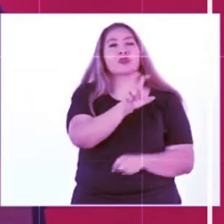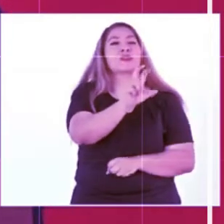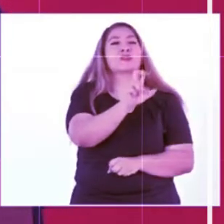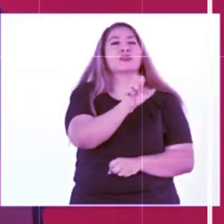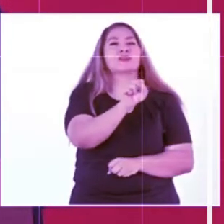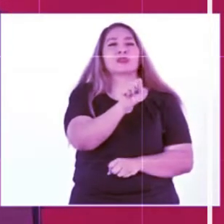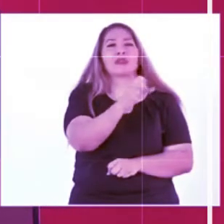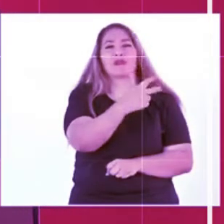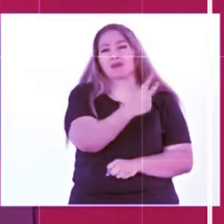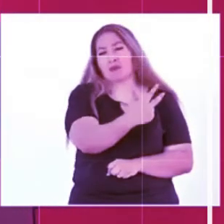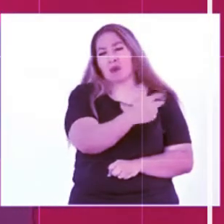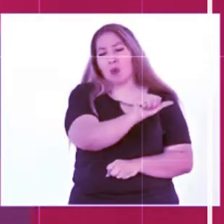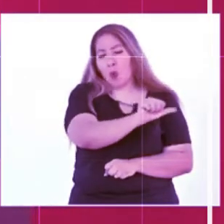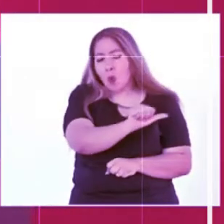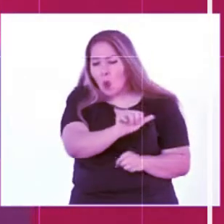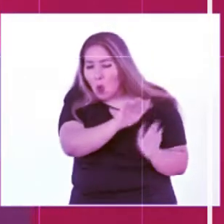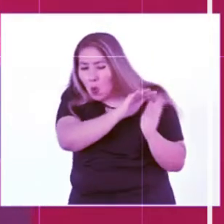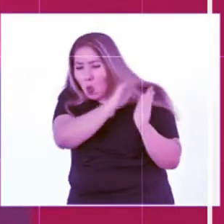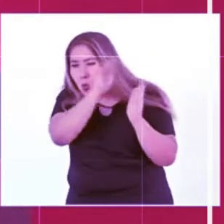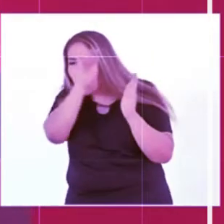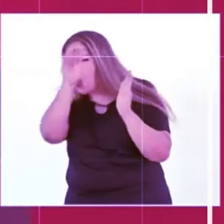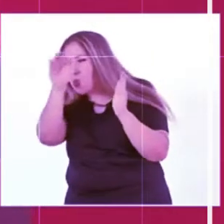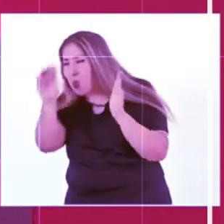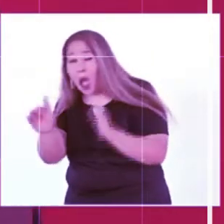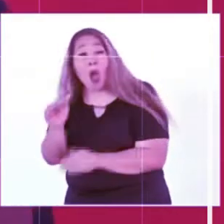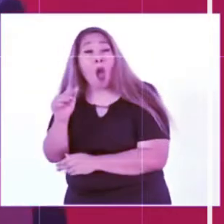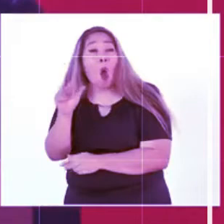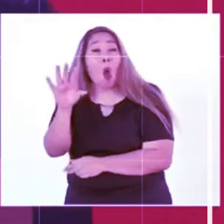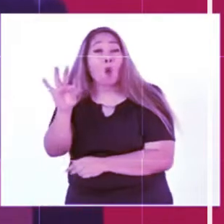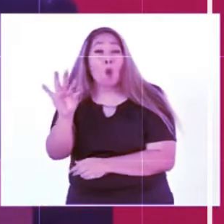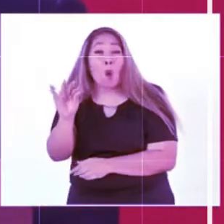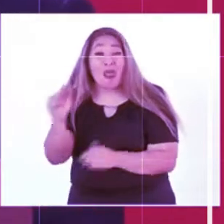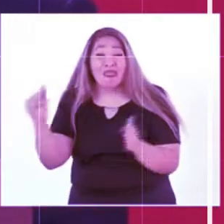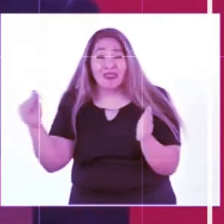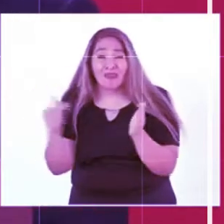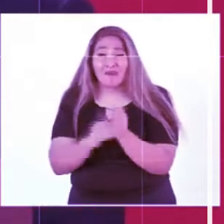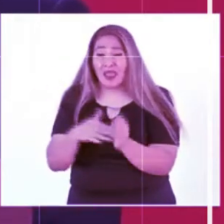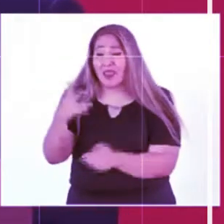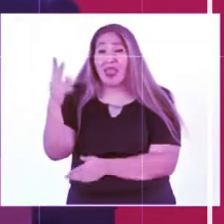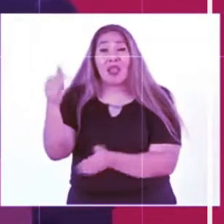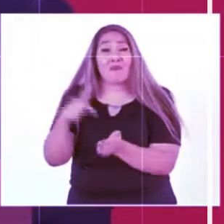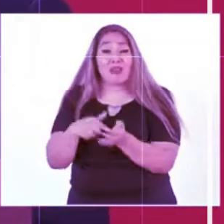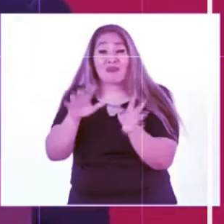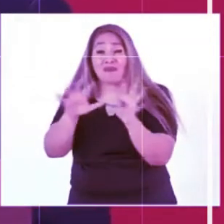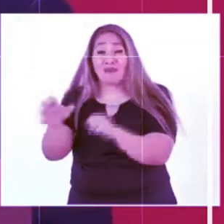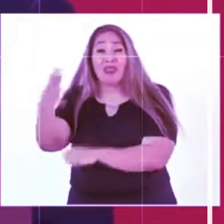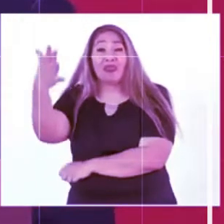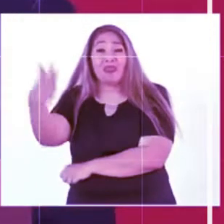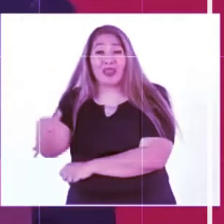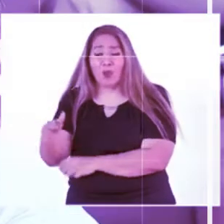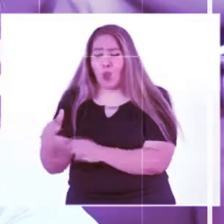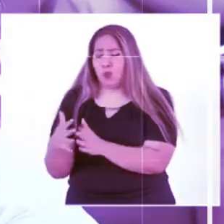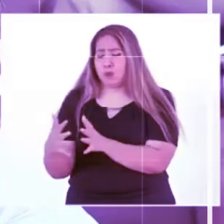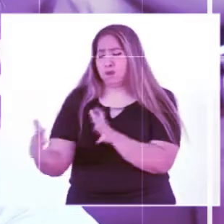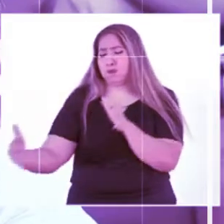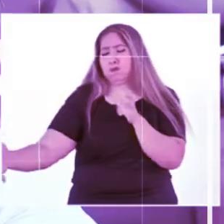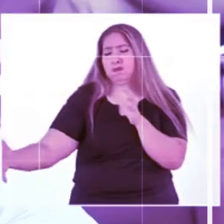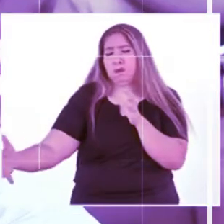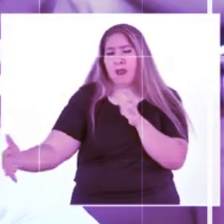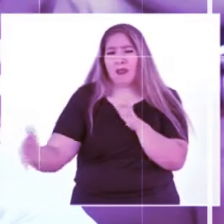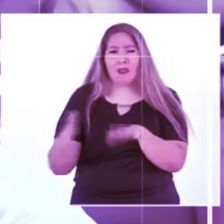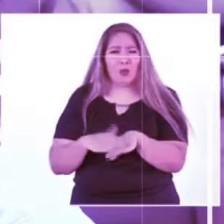1868 a 40,000 en 1910. Su tasa